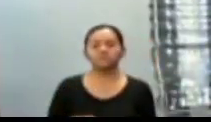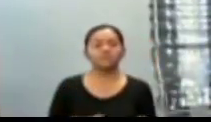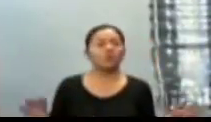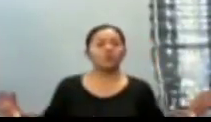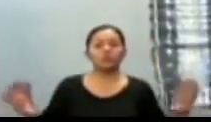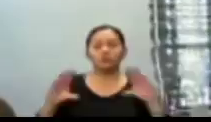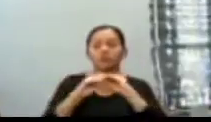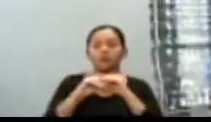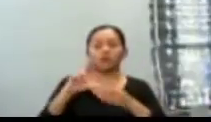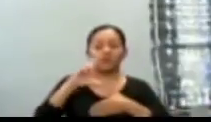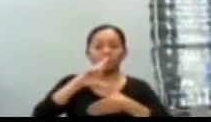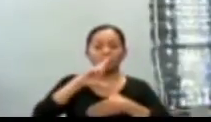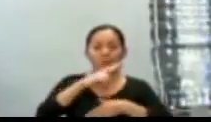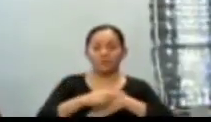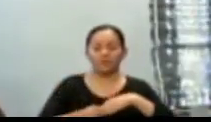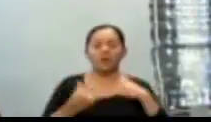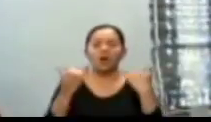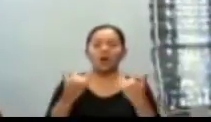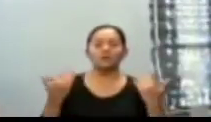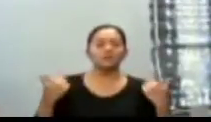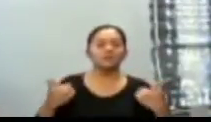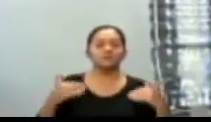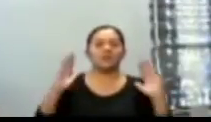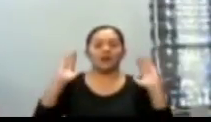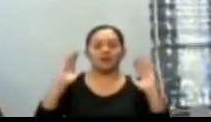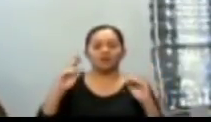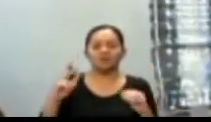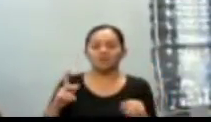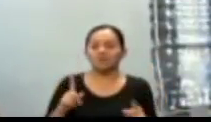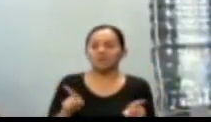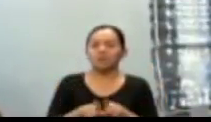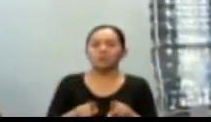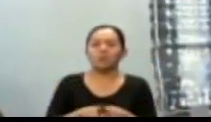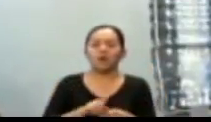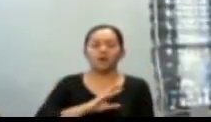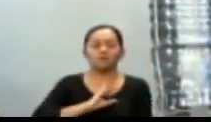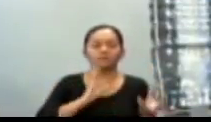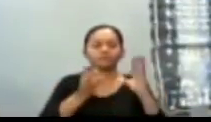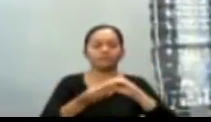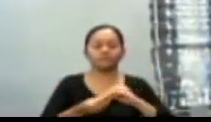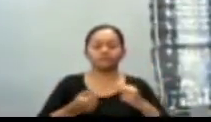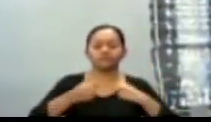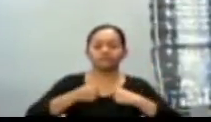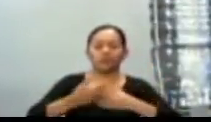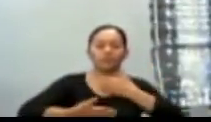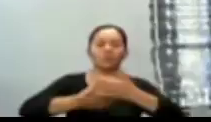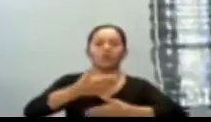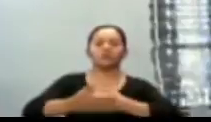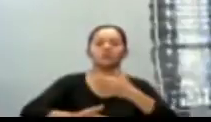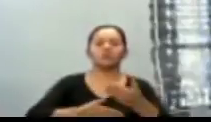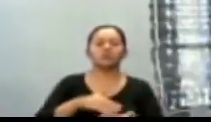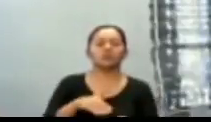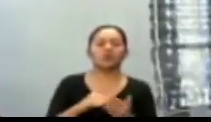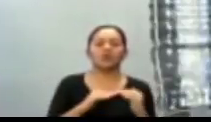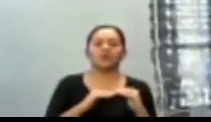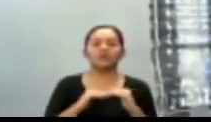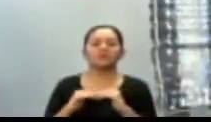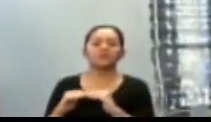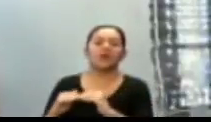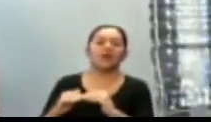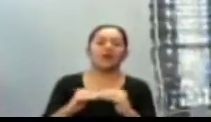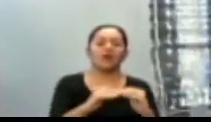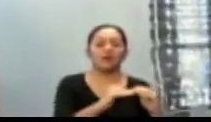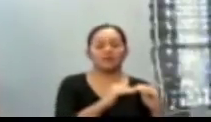América Latina, está siendo objeto de procesos de estabilización que